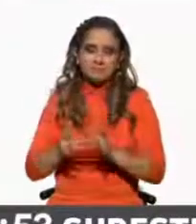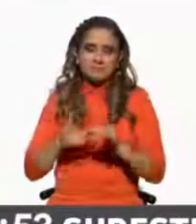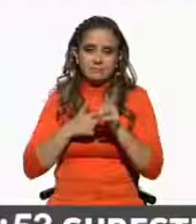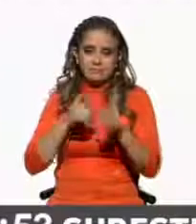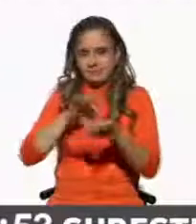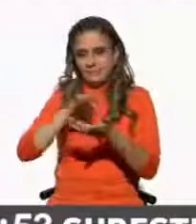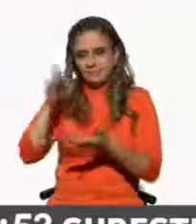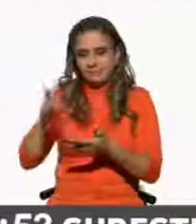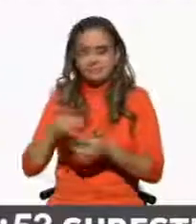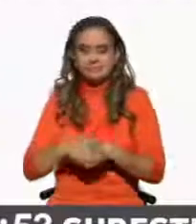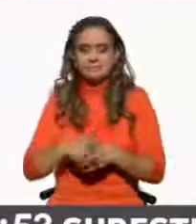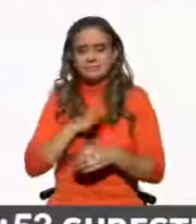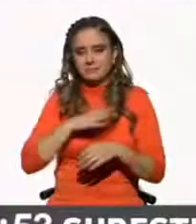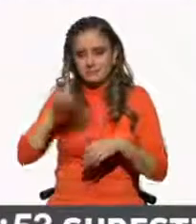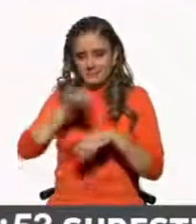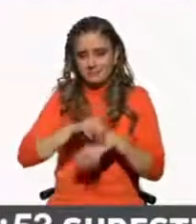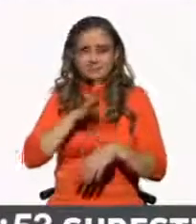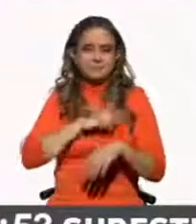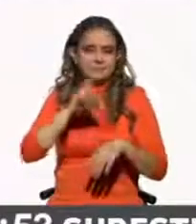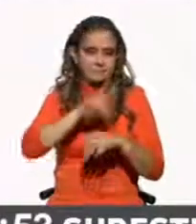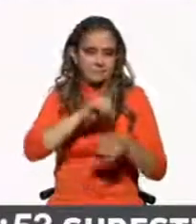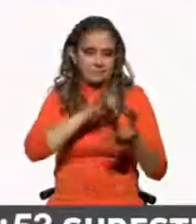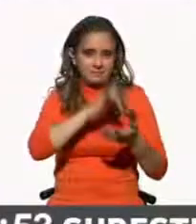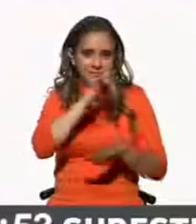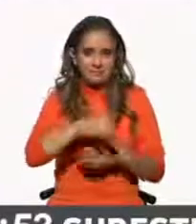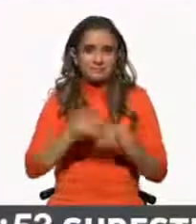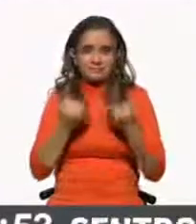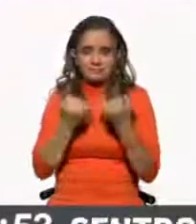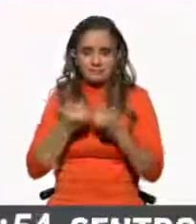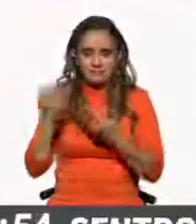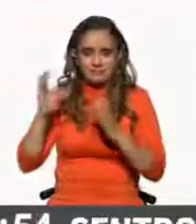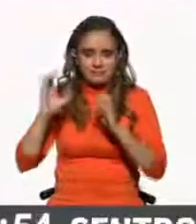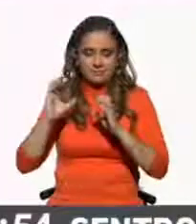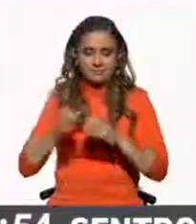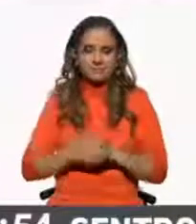Gracias, buenos días. Muchas gracias, muy buen día, Lupita. Igual para ti, cuídate. Tenemos más.